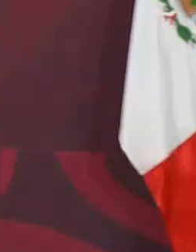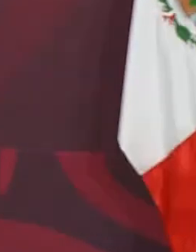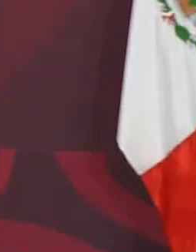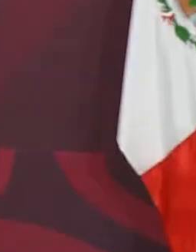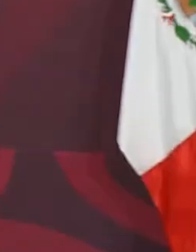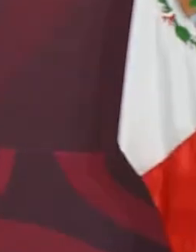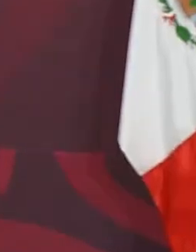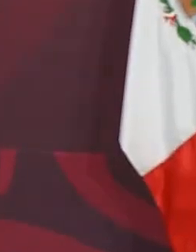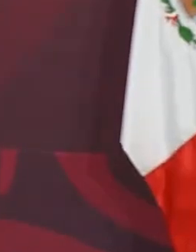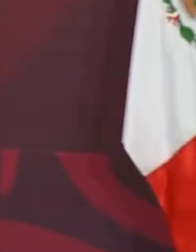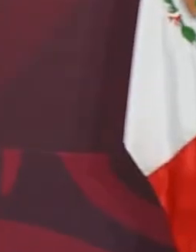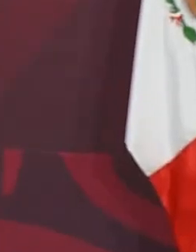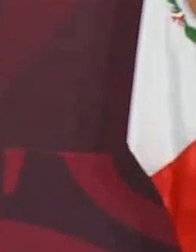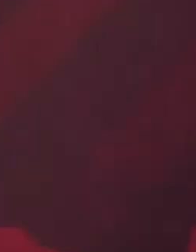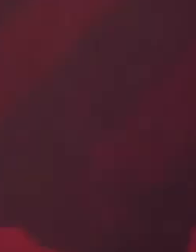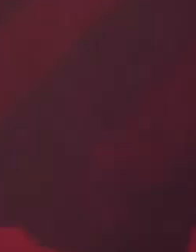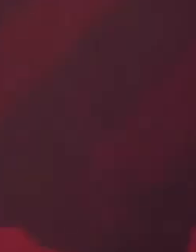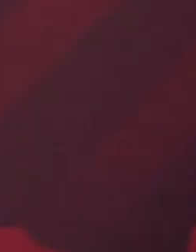compensaron?